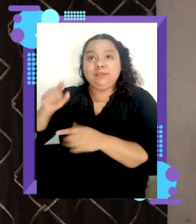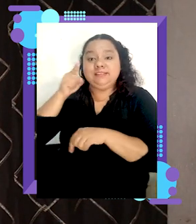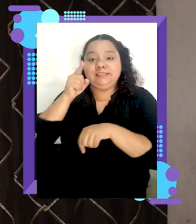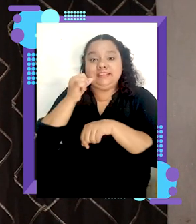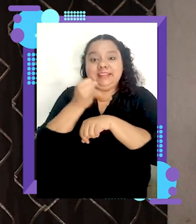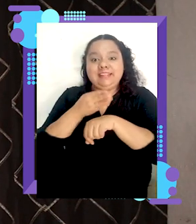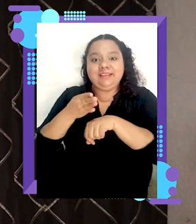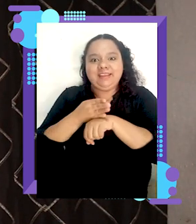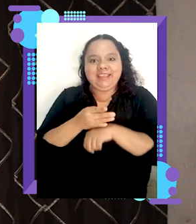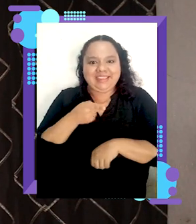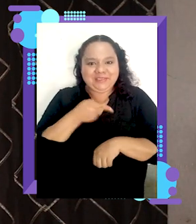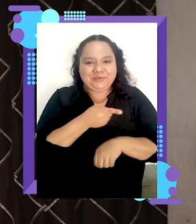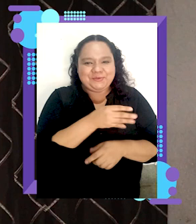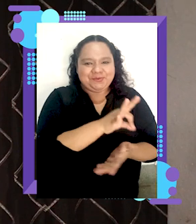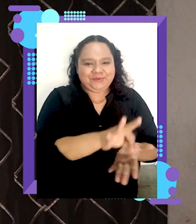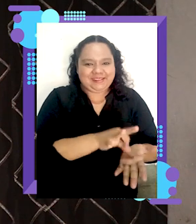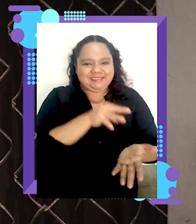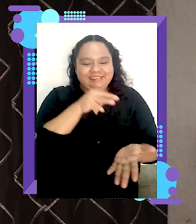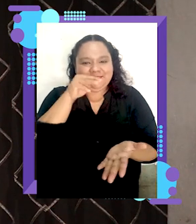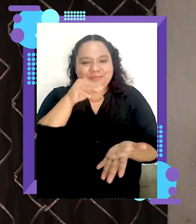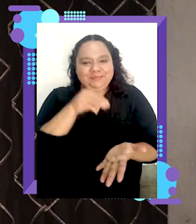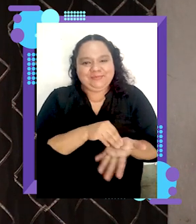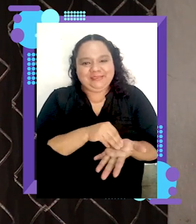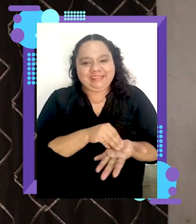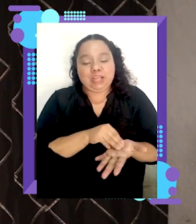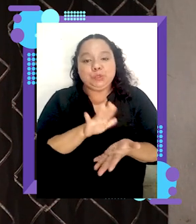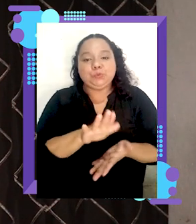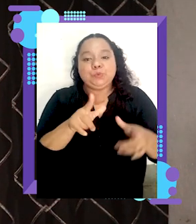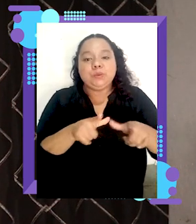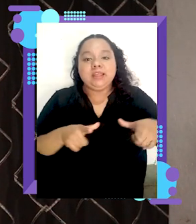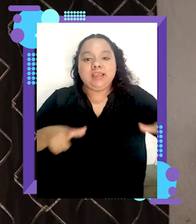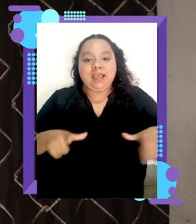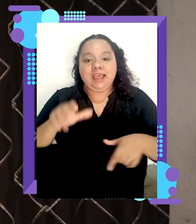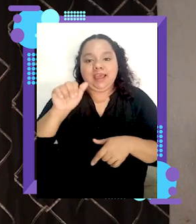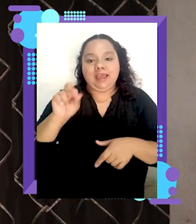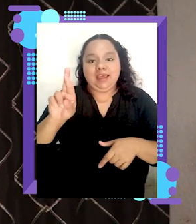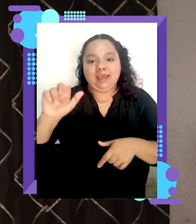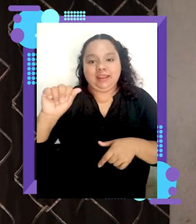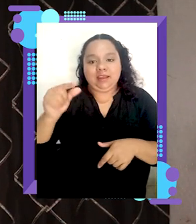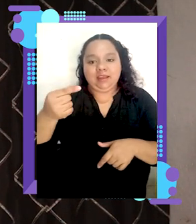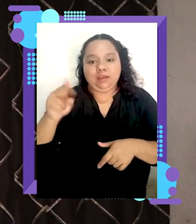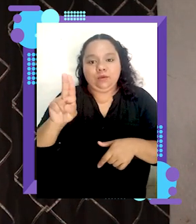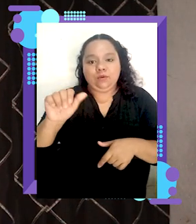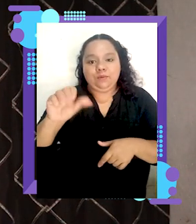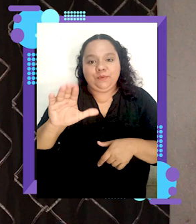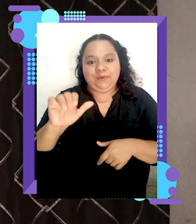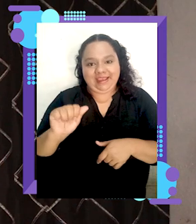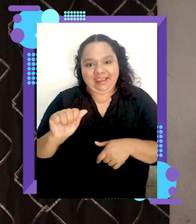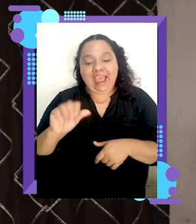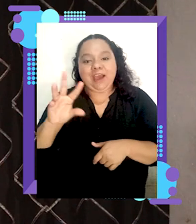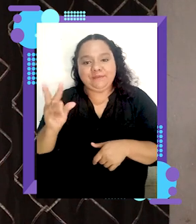Islas de la Bahía y Francisco Morazán. Su lengua es arahuaca africana y la